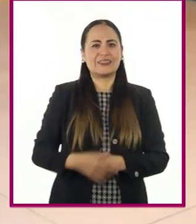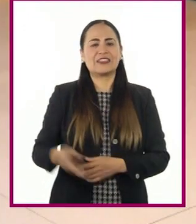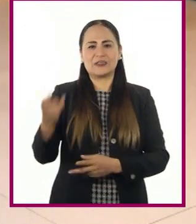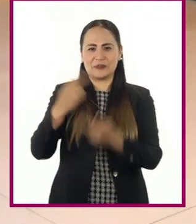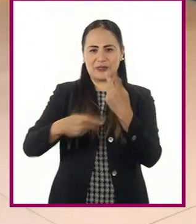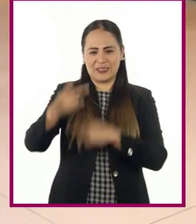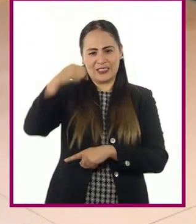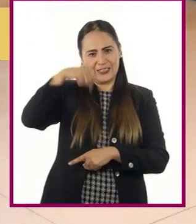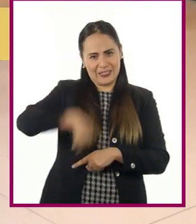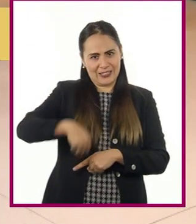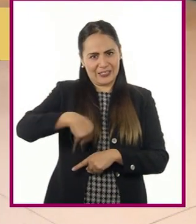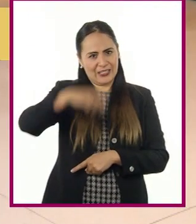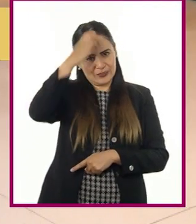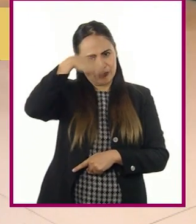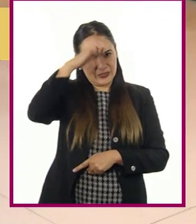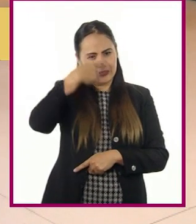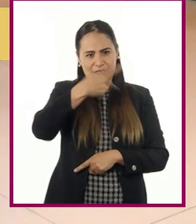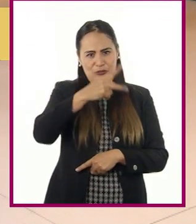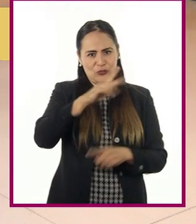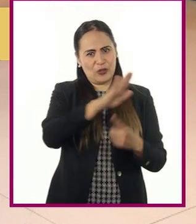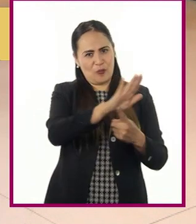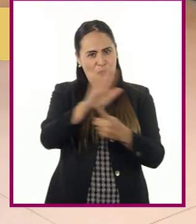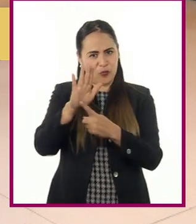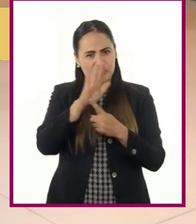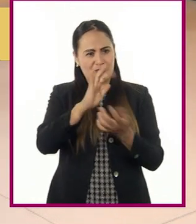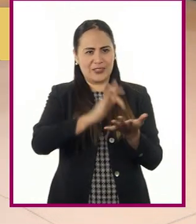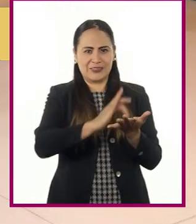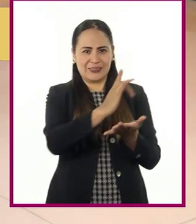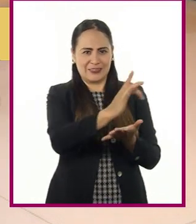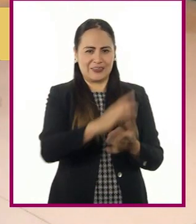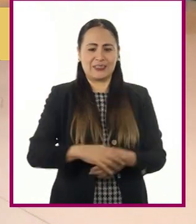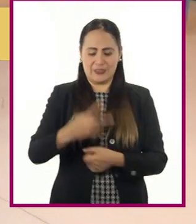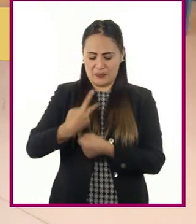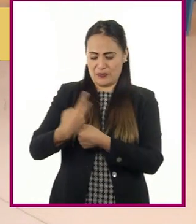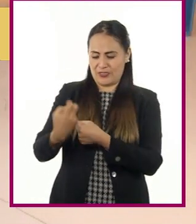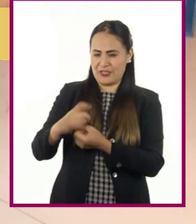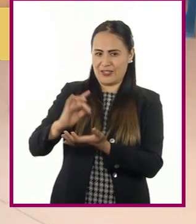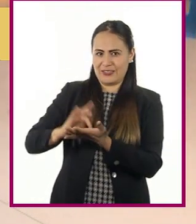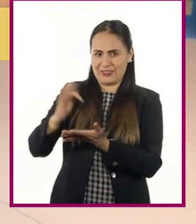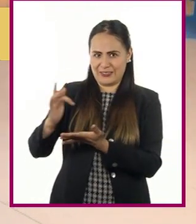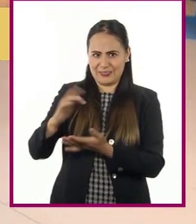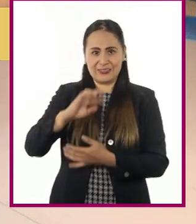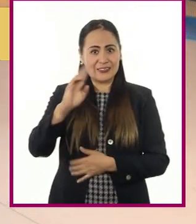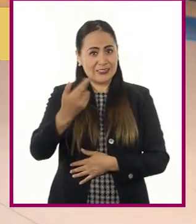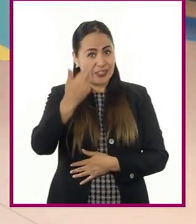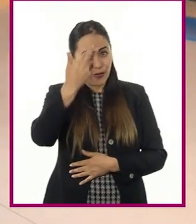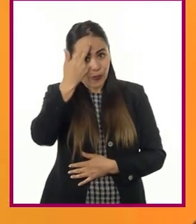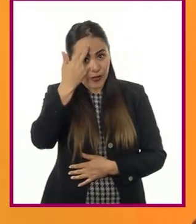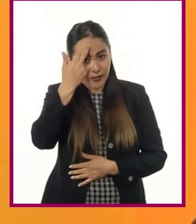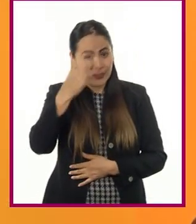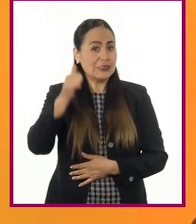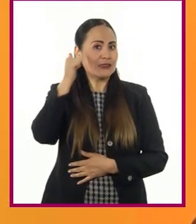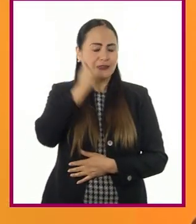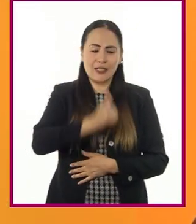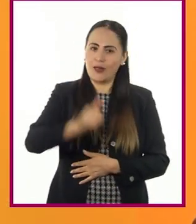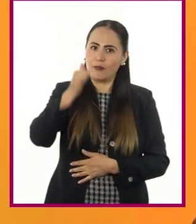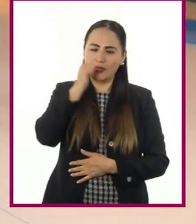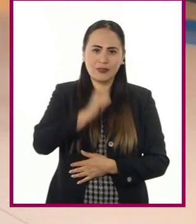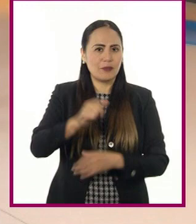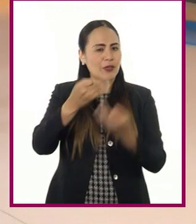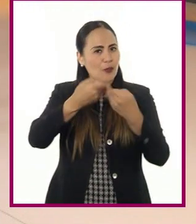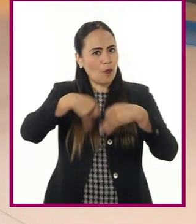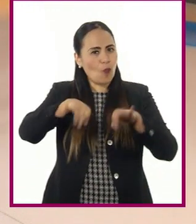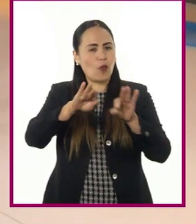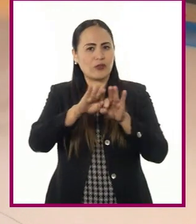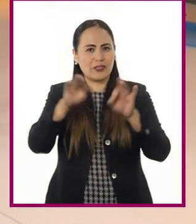habernos compartido su experiencia. Muchas gracias, maestro. Muchas gracias por haberme invitado. Y recuerden, siempre es importante